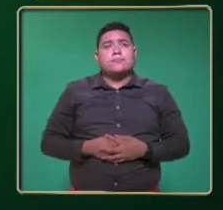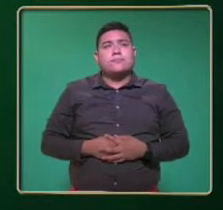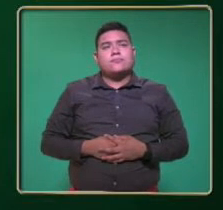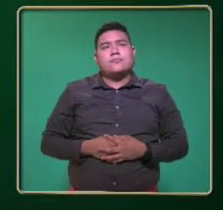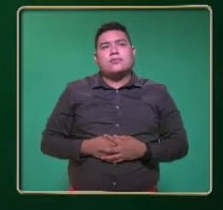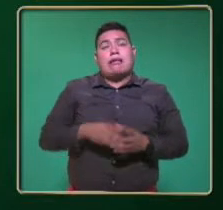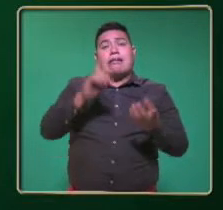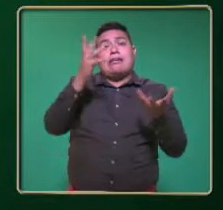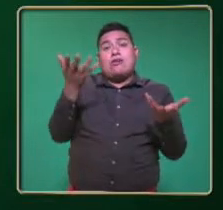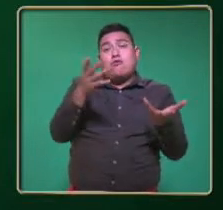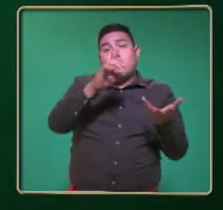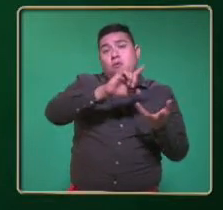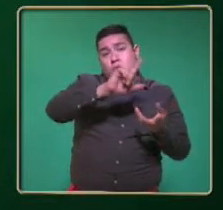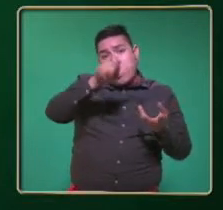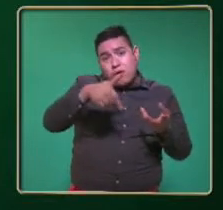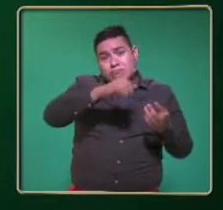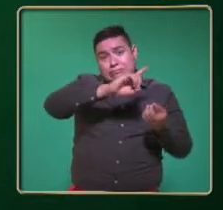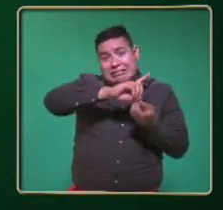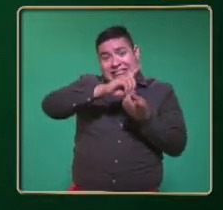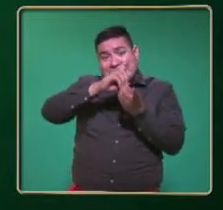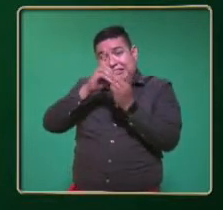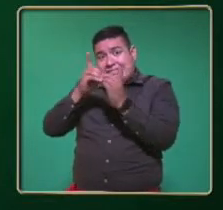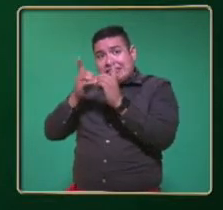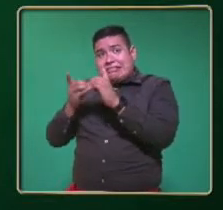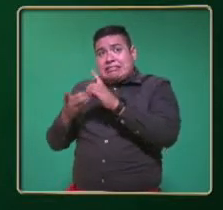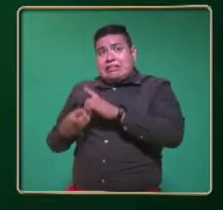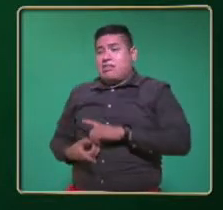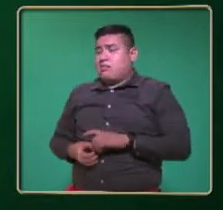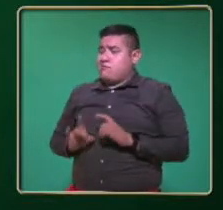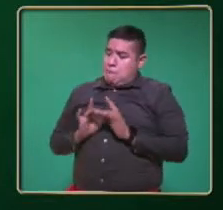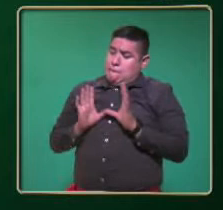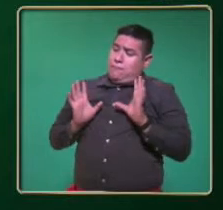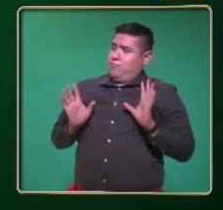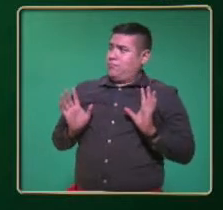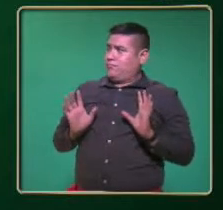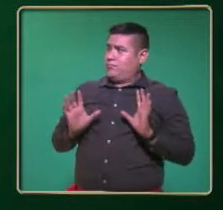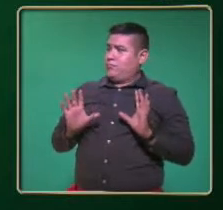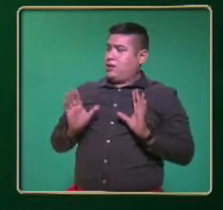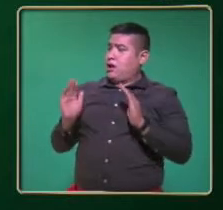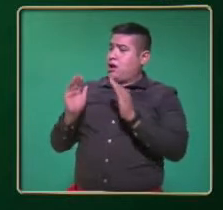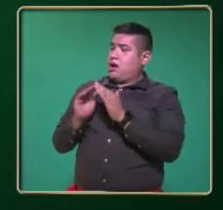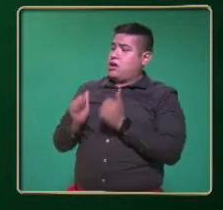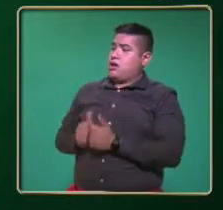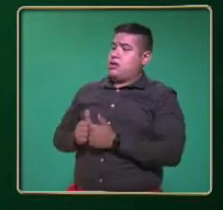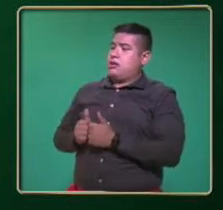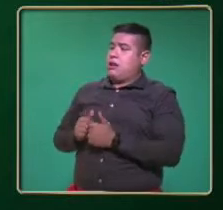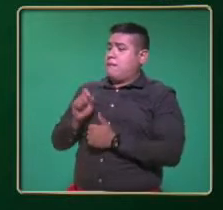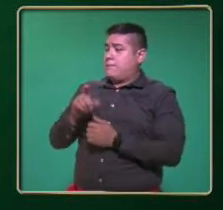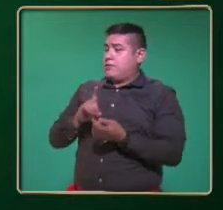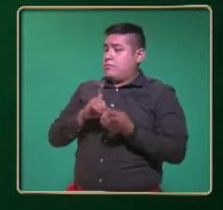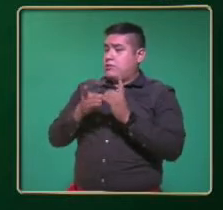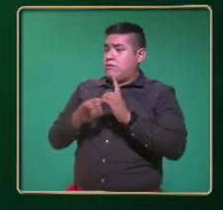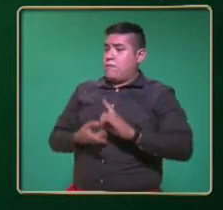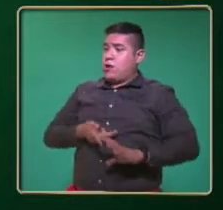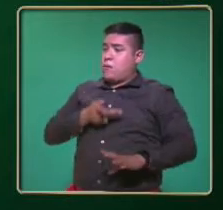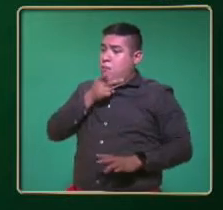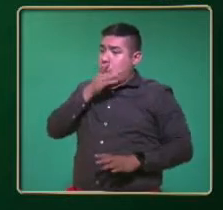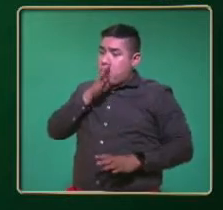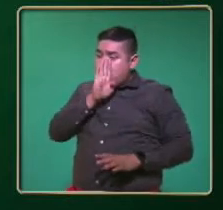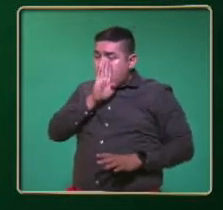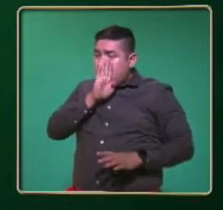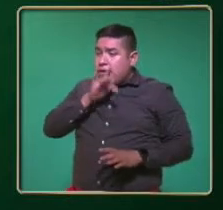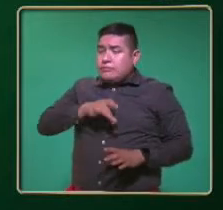Y esa depresión que llega de repente, en casa estamos, ¿verdad? La misma se da porque los padres